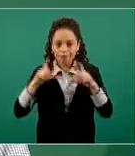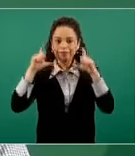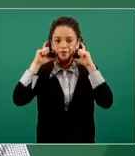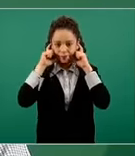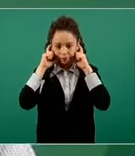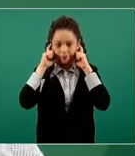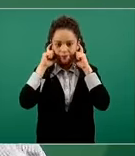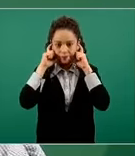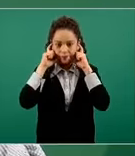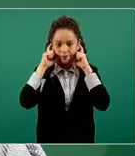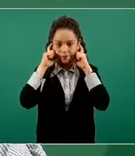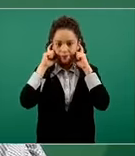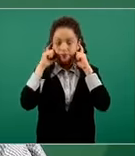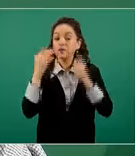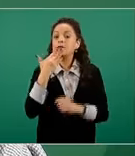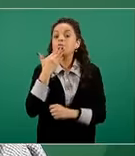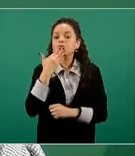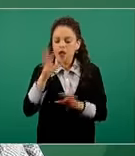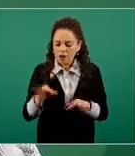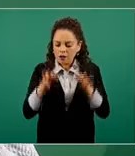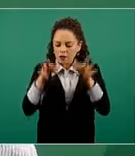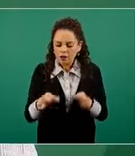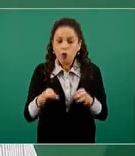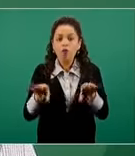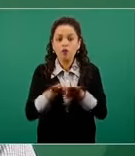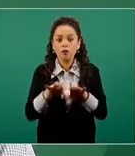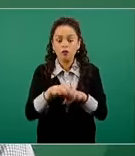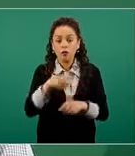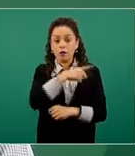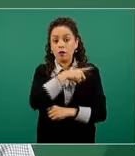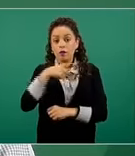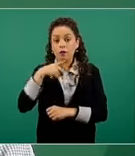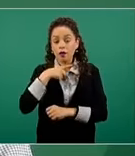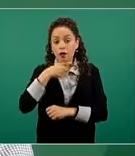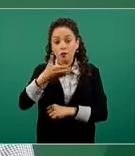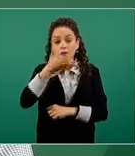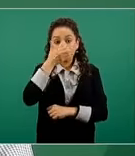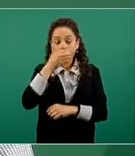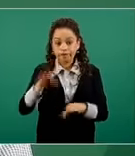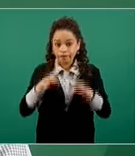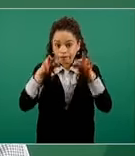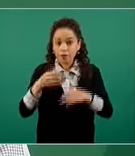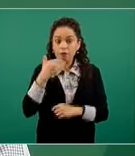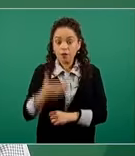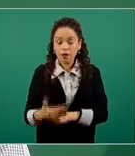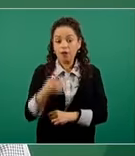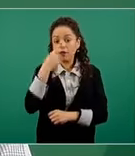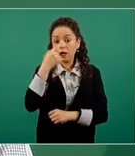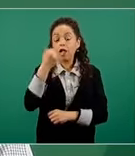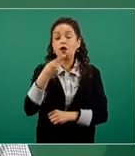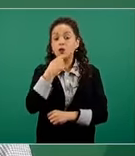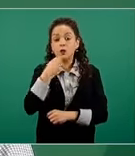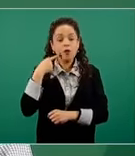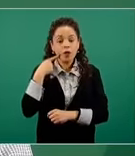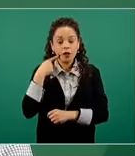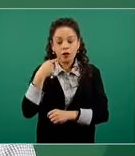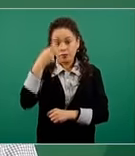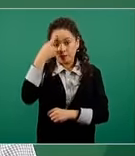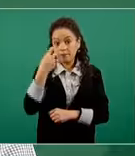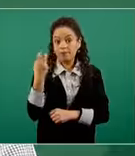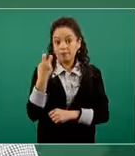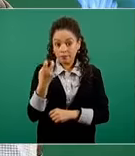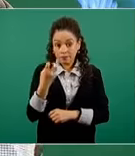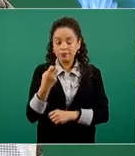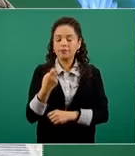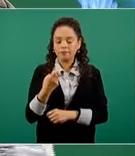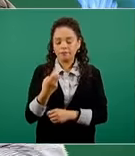hacer de manera adecuada. El cubrebocas debe de tapar nuestra boca y nuestra nariz para